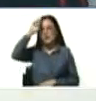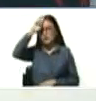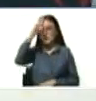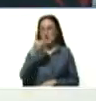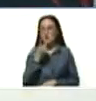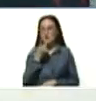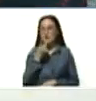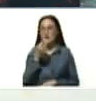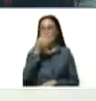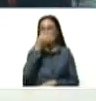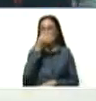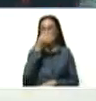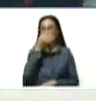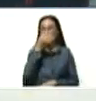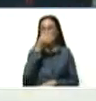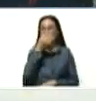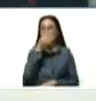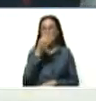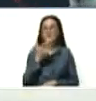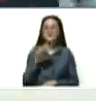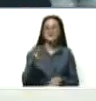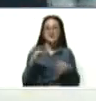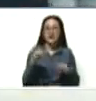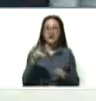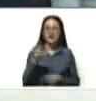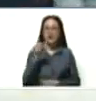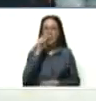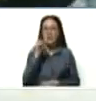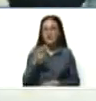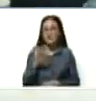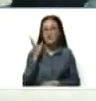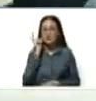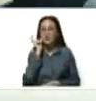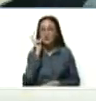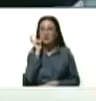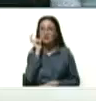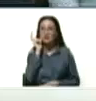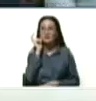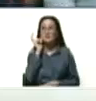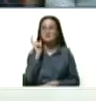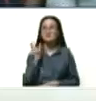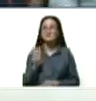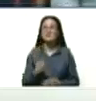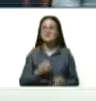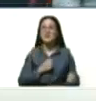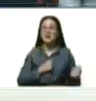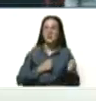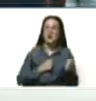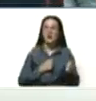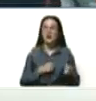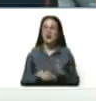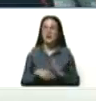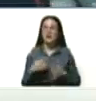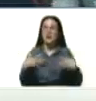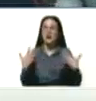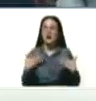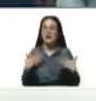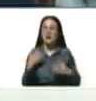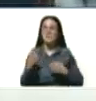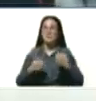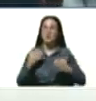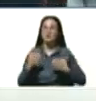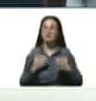si usted se levanta así medio achicopalado, usted coloca ese tema, taquiti, y te pones a bailar de una vez, con alegría, con